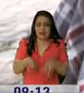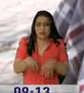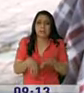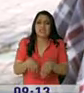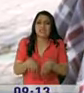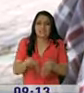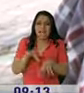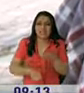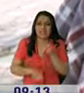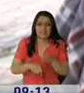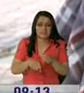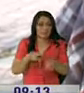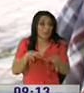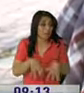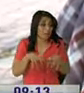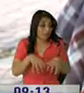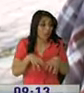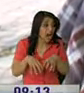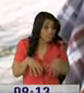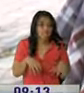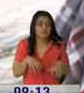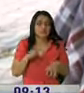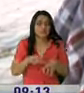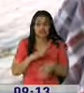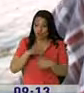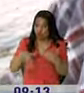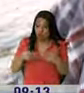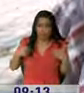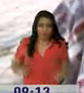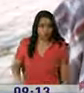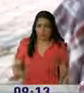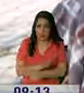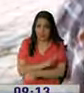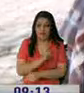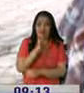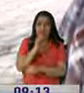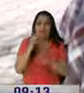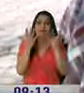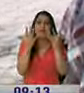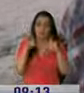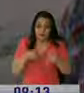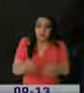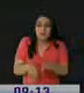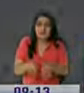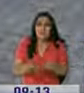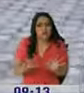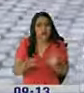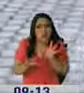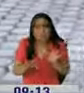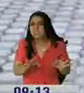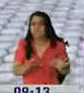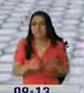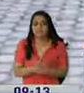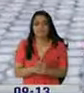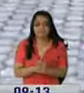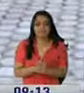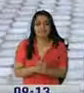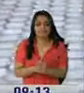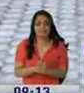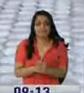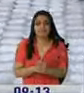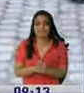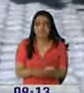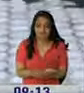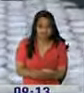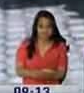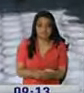sea, es fácil, sí. Pero de todo está entero. Las manitos y los piecitos no. Para las respectivas investigaciones, el feto